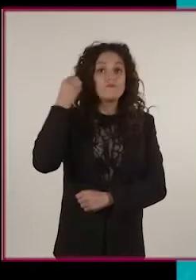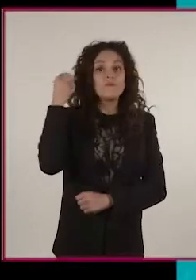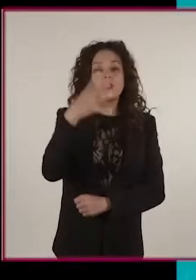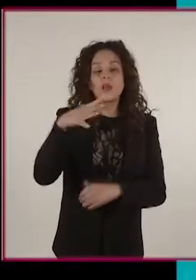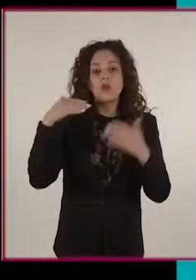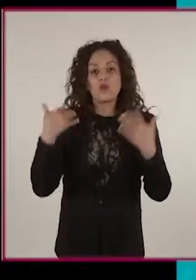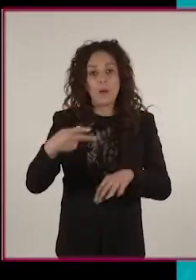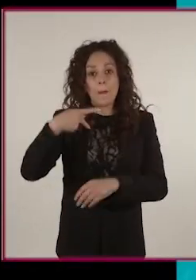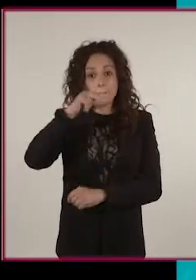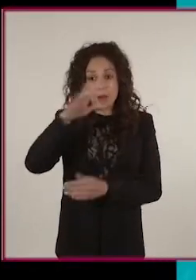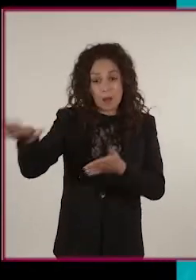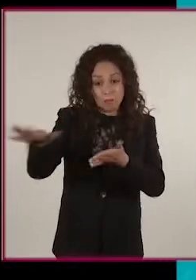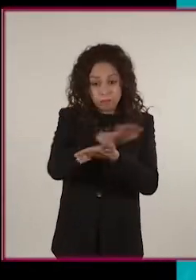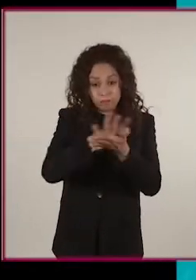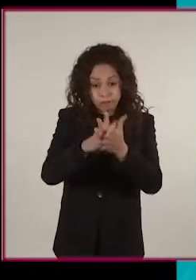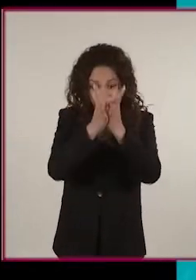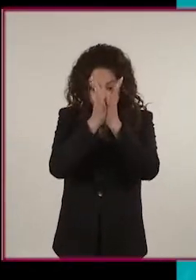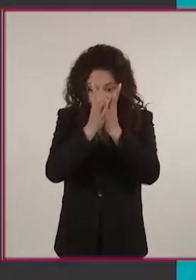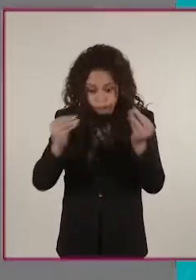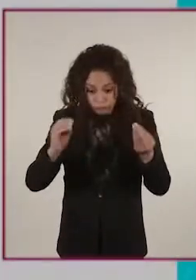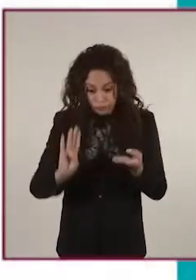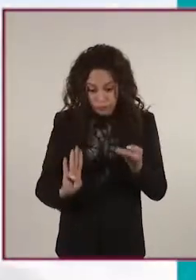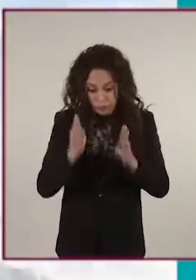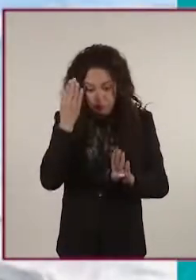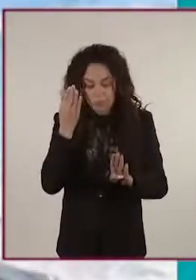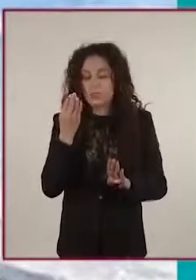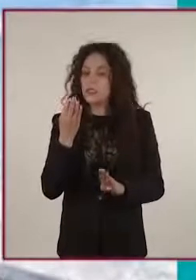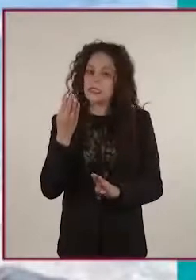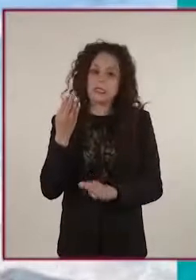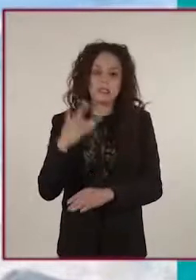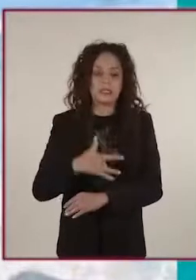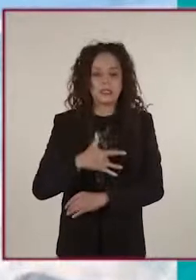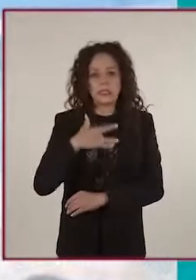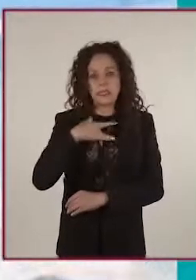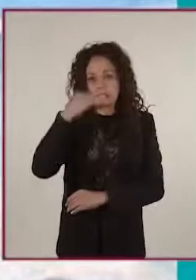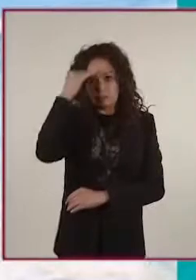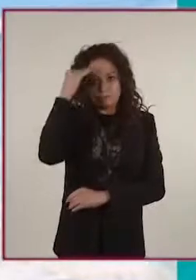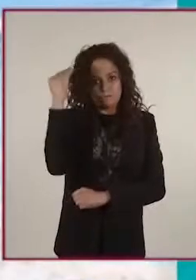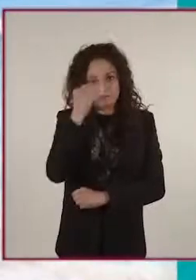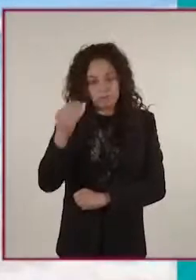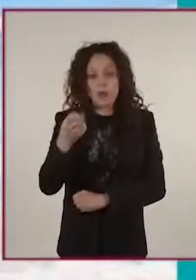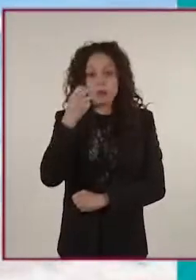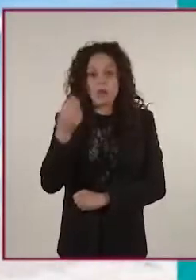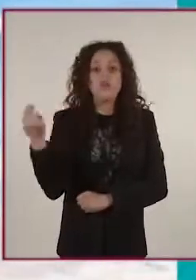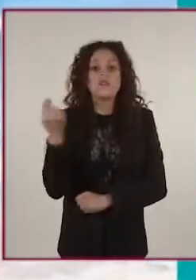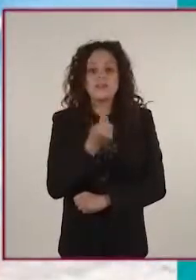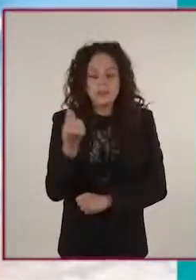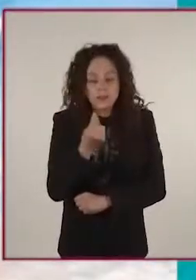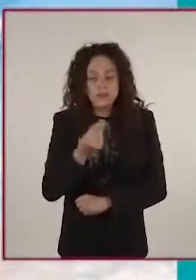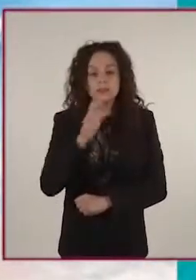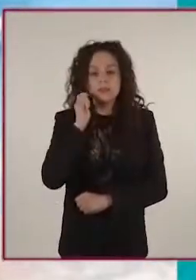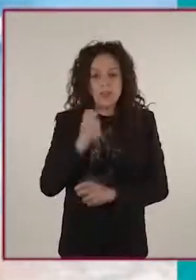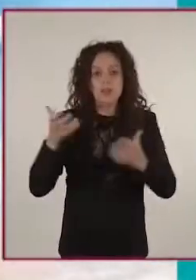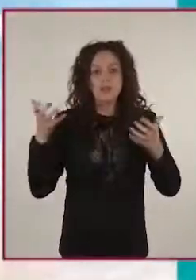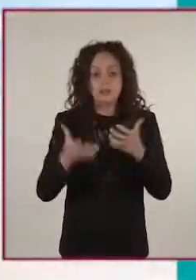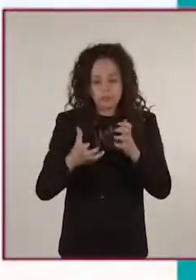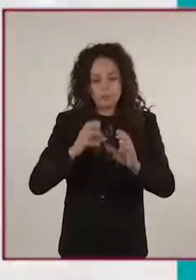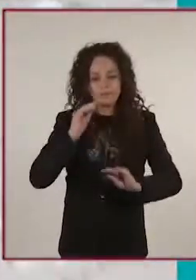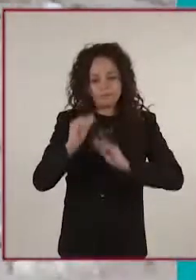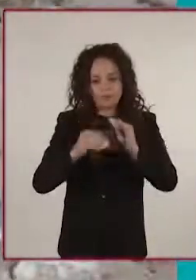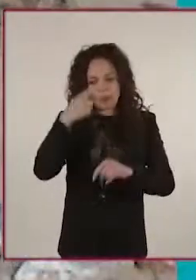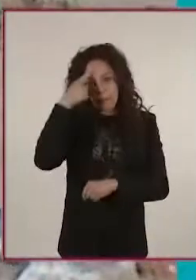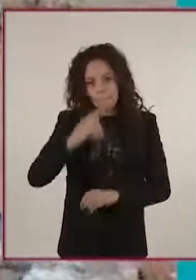de su destrucción es terrible. Es por ello que debemos adoptar las medidas necesarias para combatir los desechos y seguir conservando